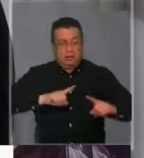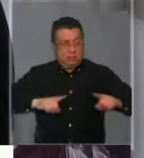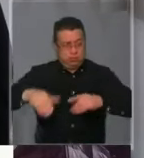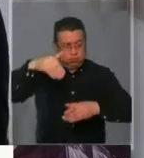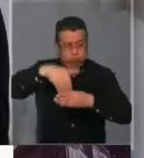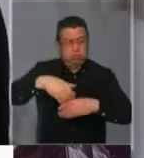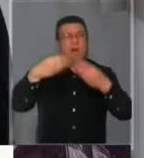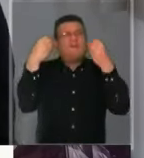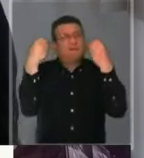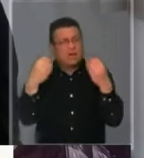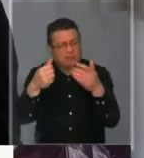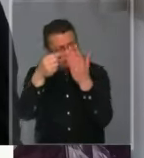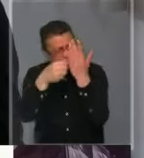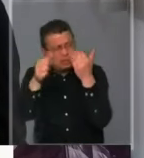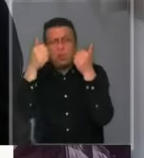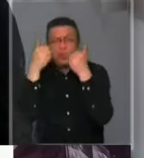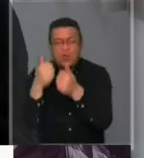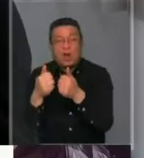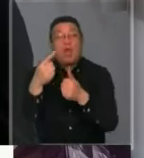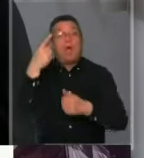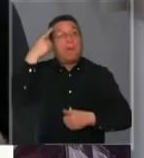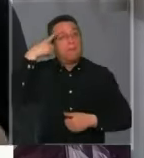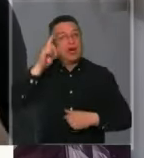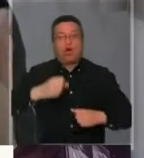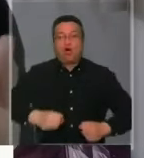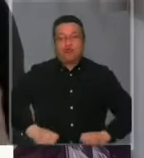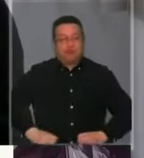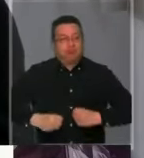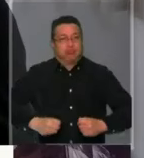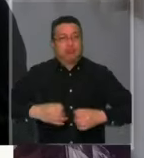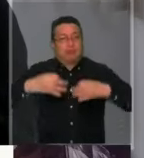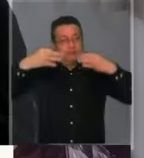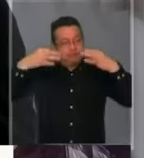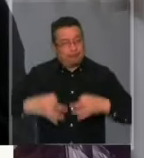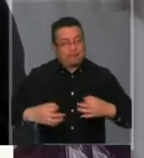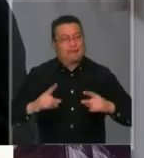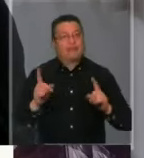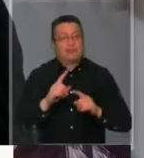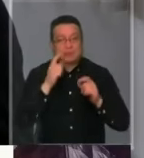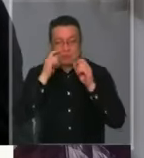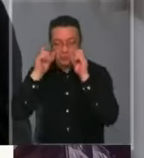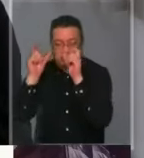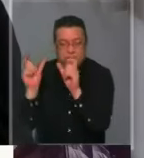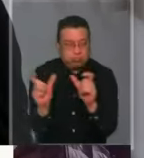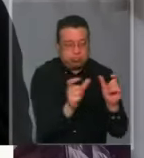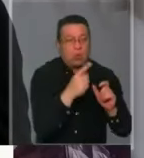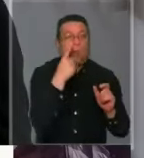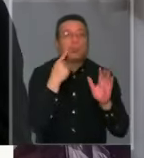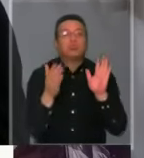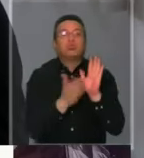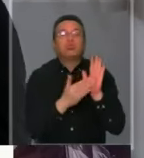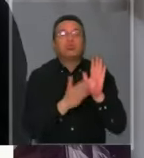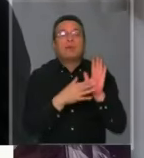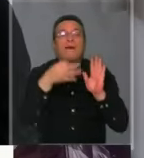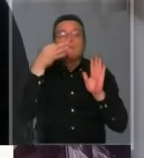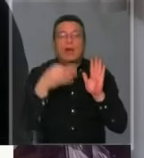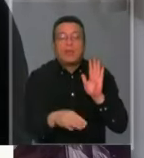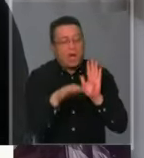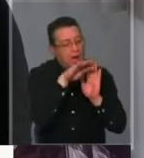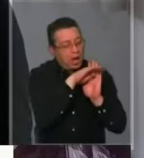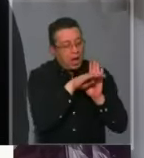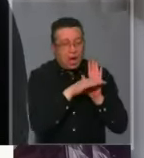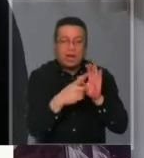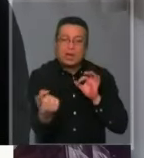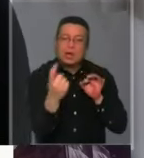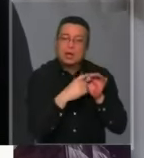elecciones, no está teniendo la capacidad de llegar de forma oportuna a fiscalizar y a comprobar la veracidad de los antecedentes que